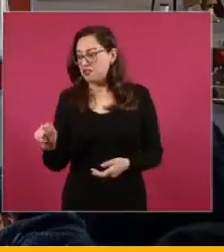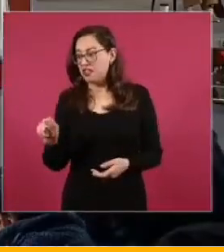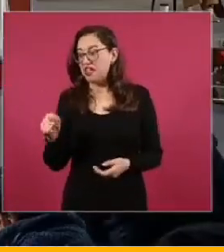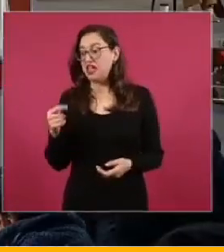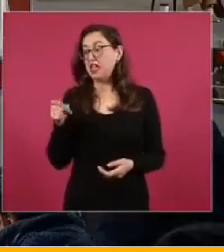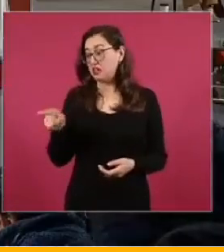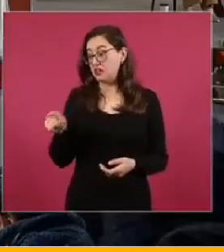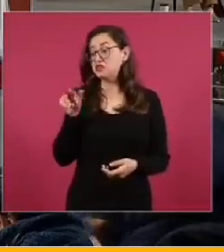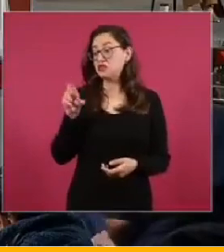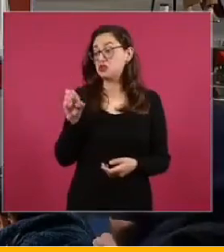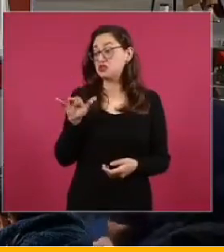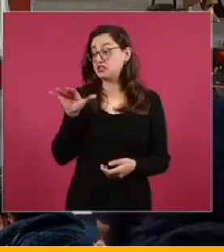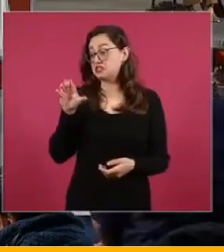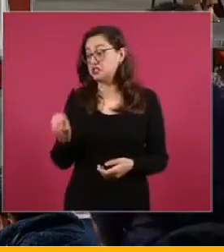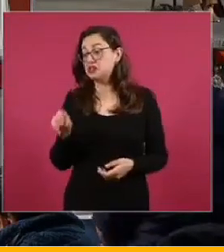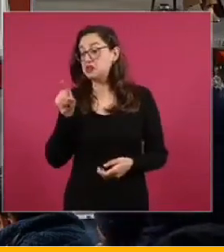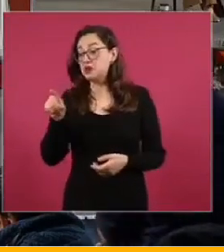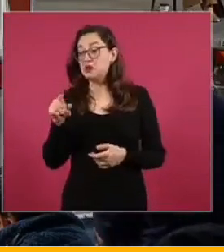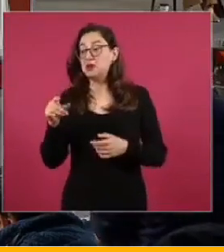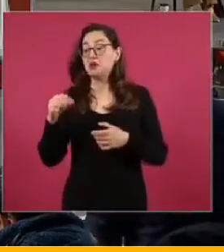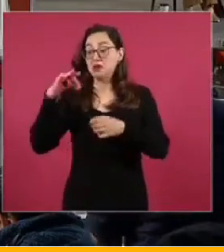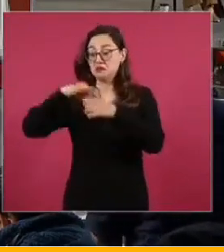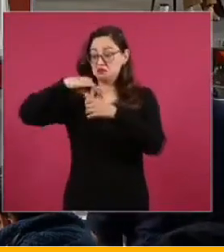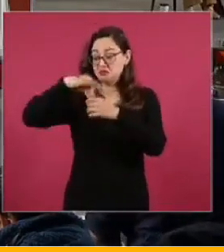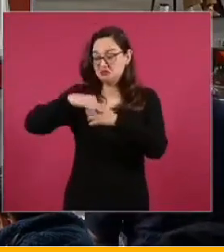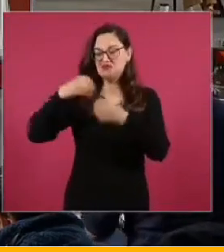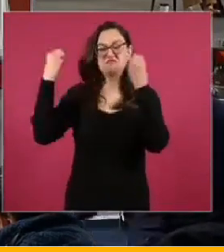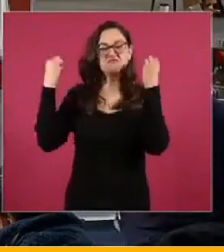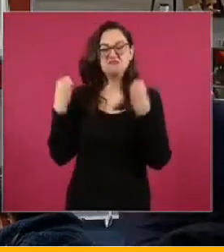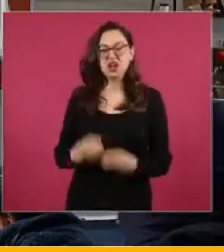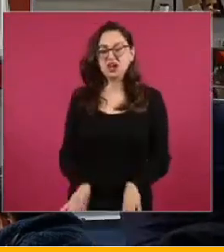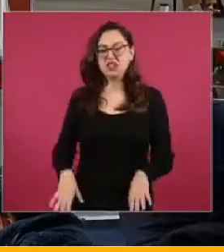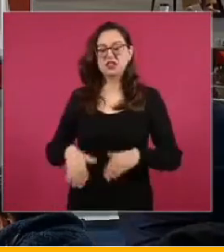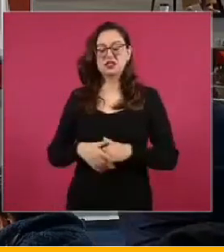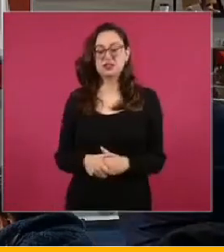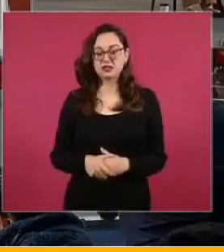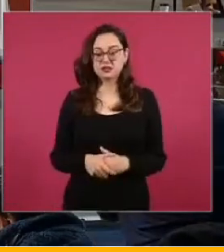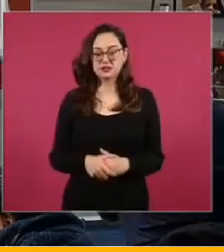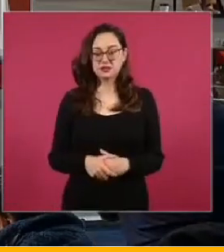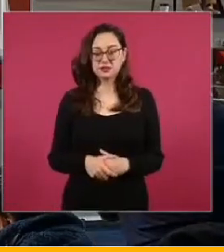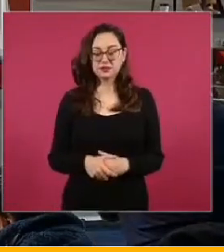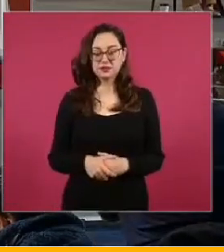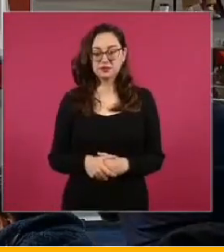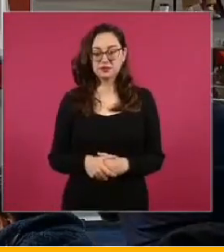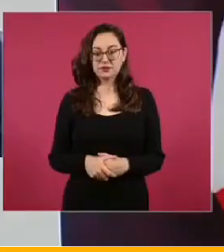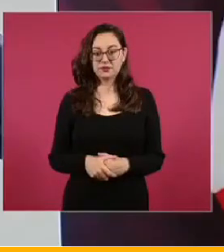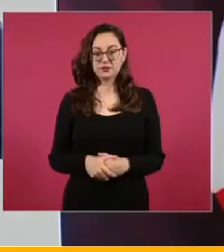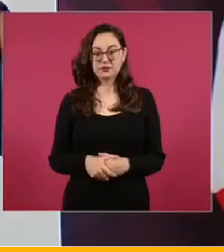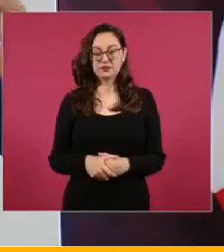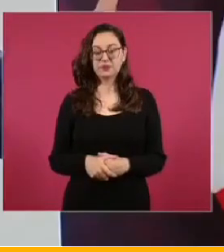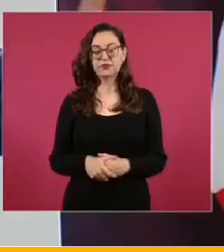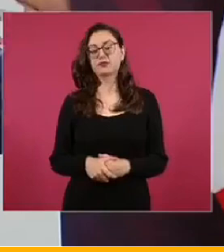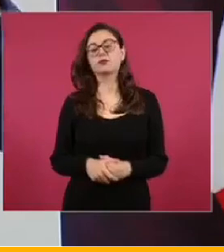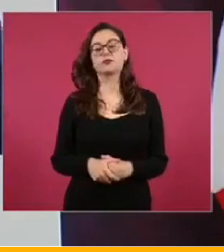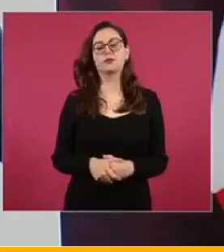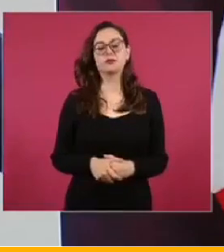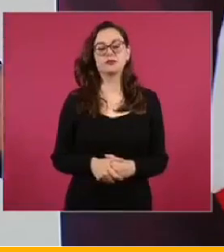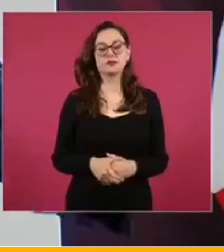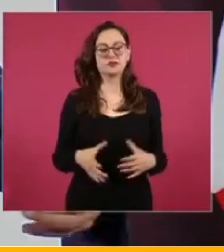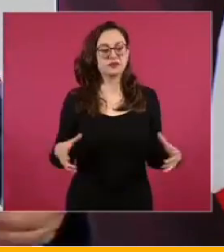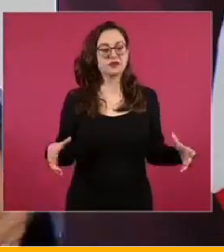favor de la transformación iba a perder Veracruz. Poco lo que hacían, ¿no? Se